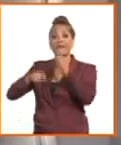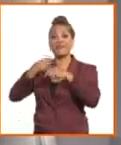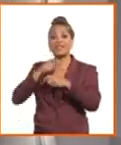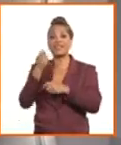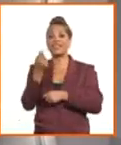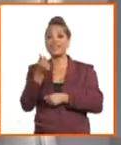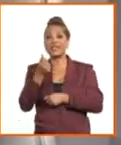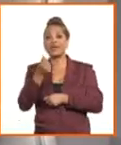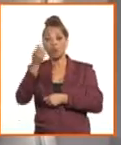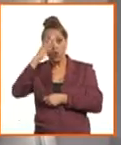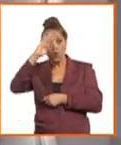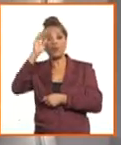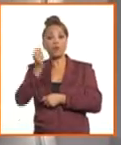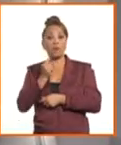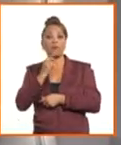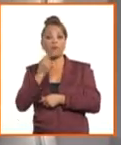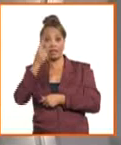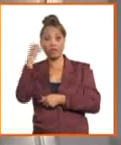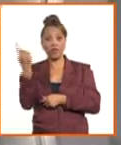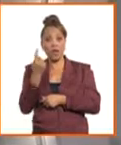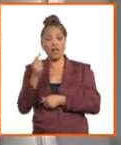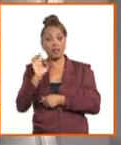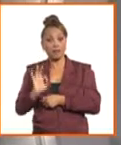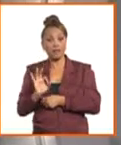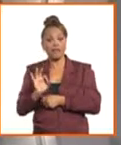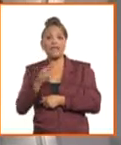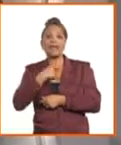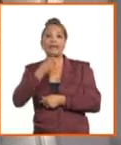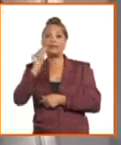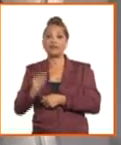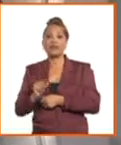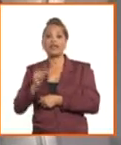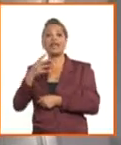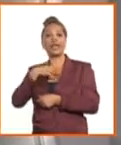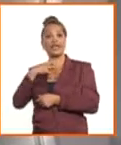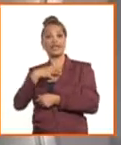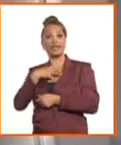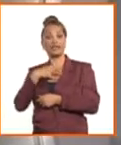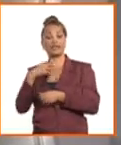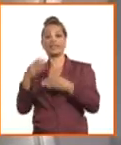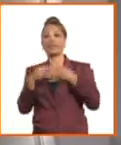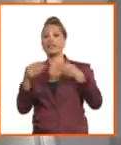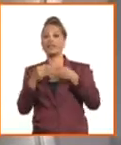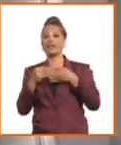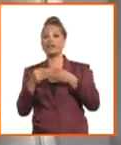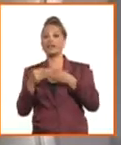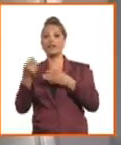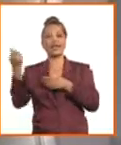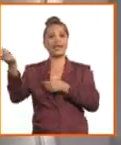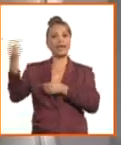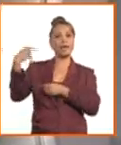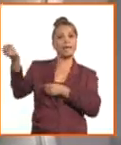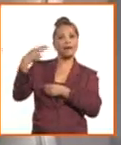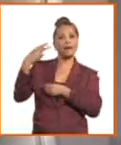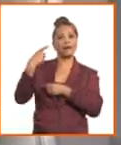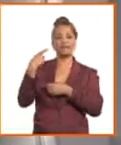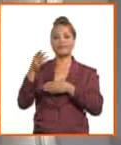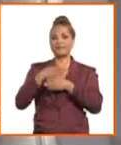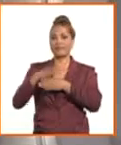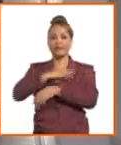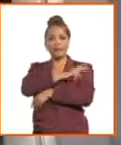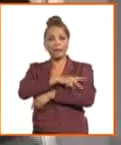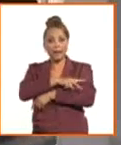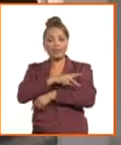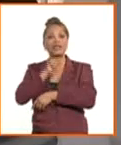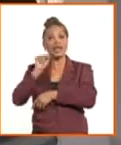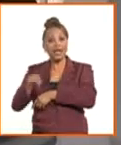que genere el incentivo de que las personas que poseen divisas, que las reciben del extranjero o los viajeros internacionales, estén